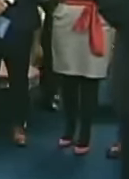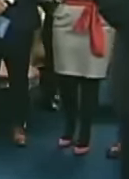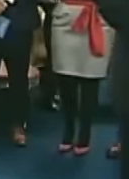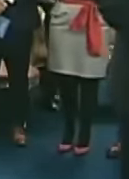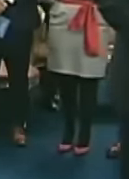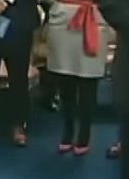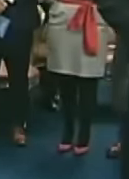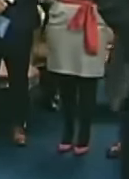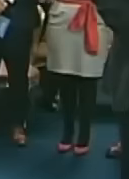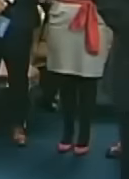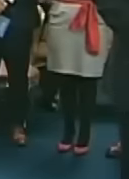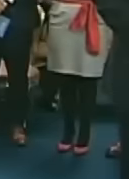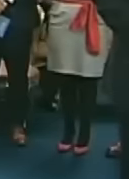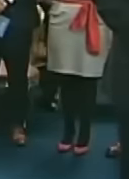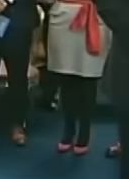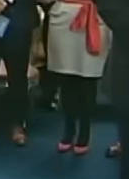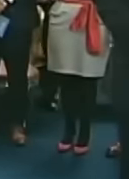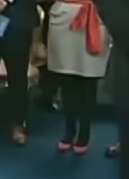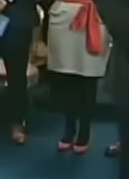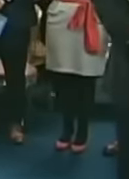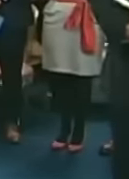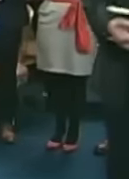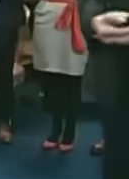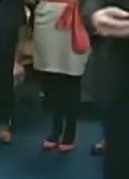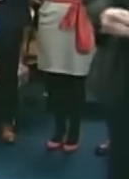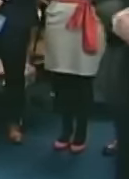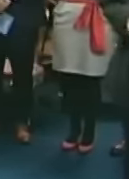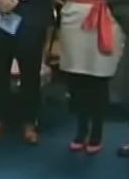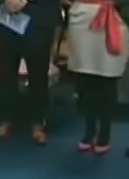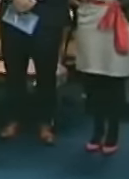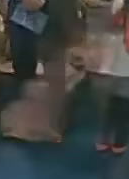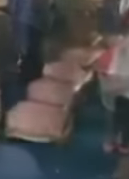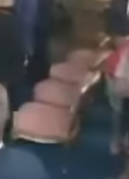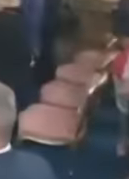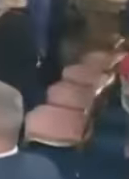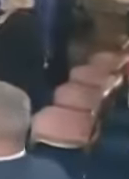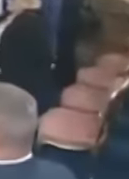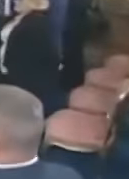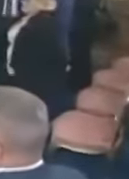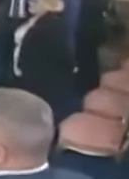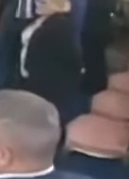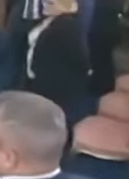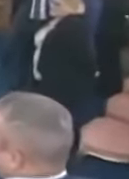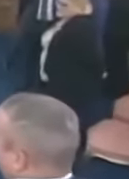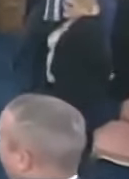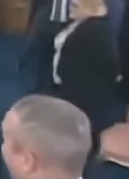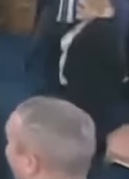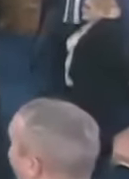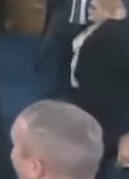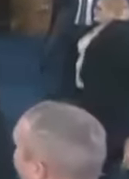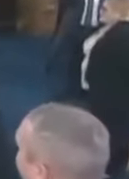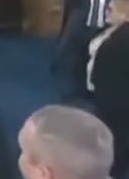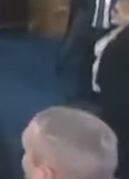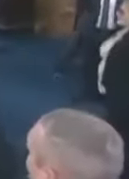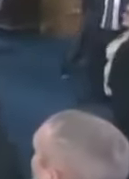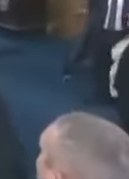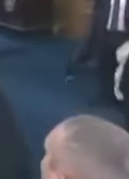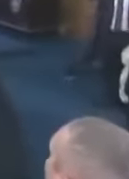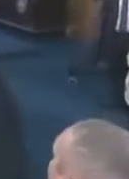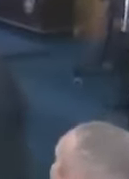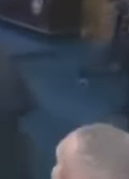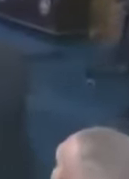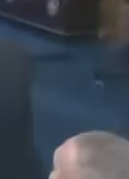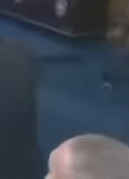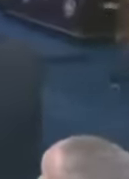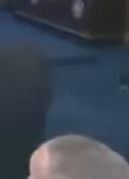6 momentos históricos, este 6º momento que tiene que ver con el referendo consultivo el próximo 3 de